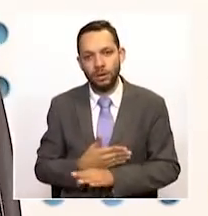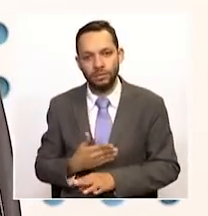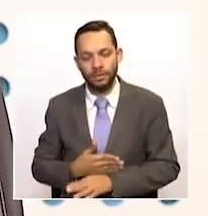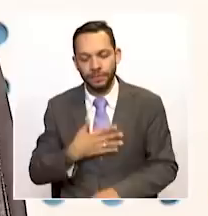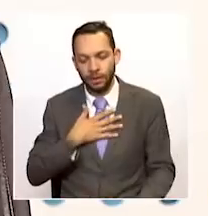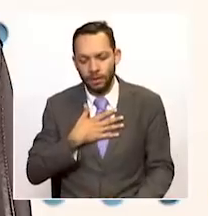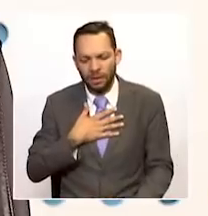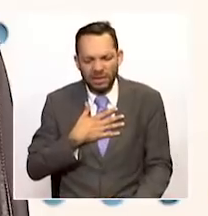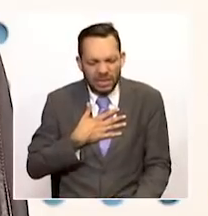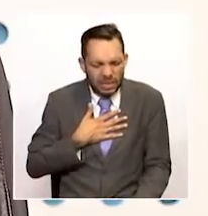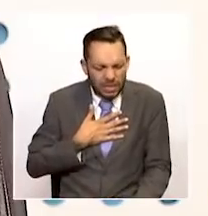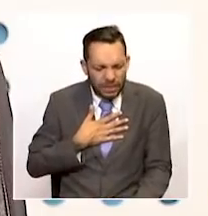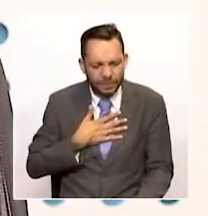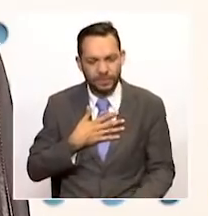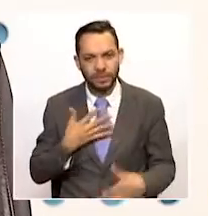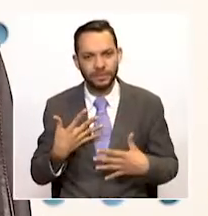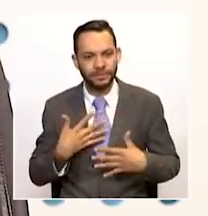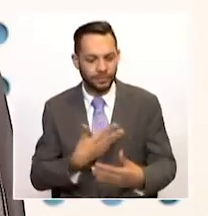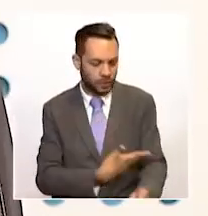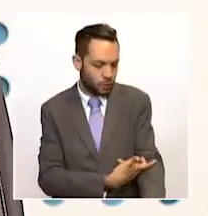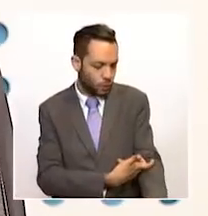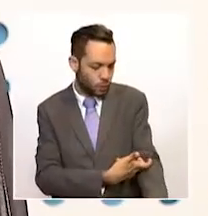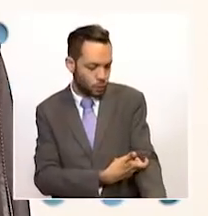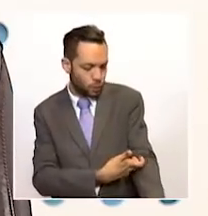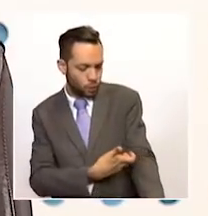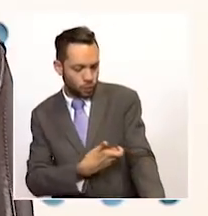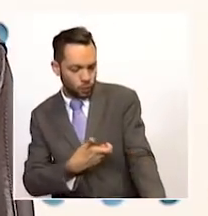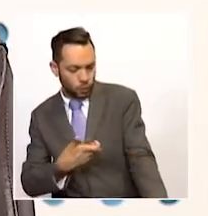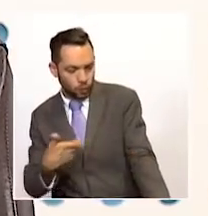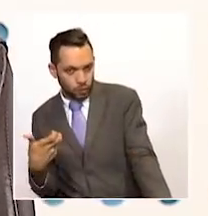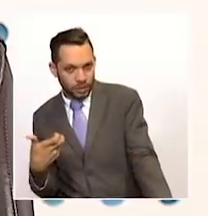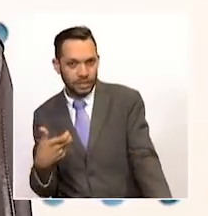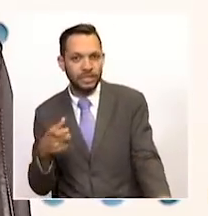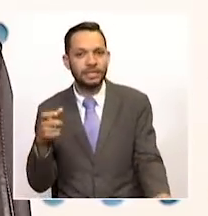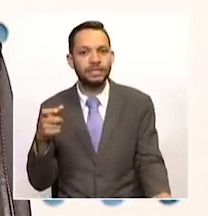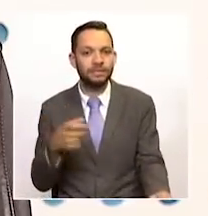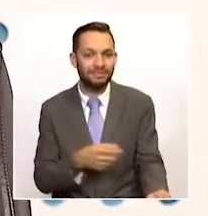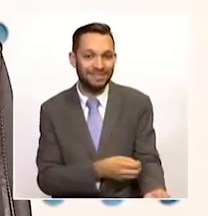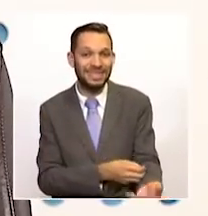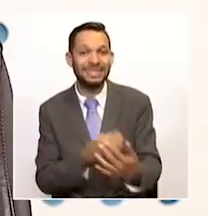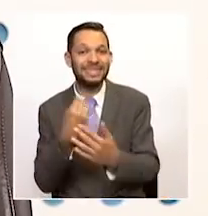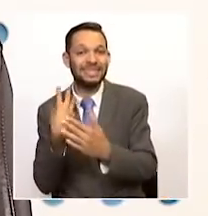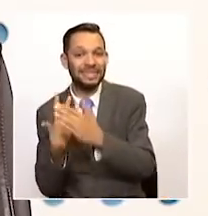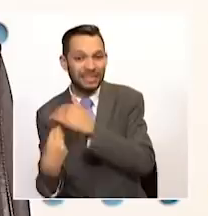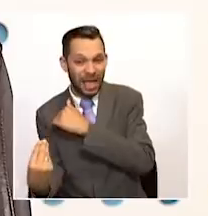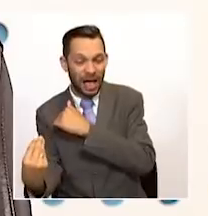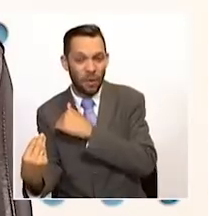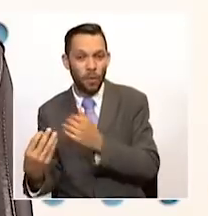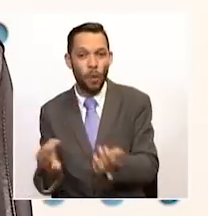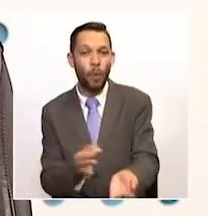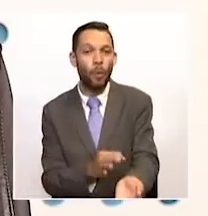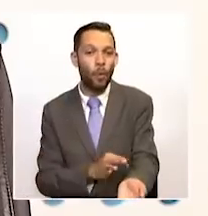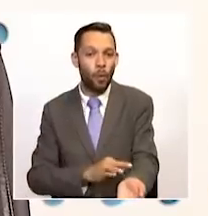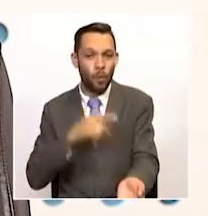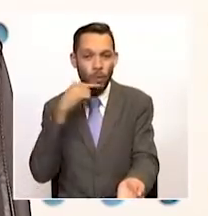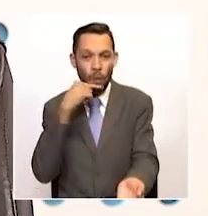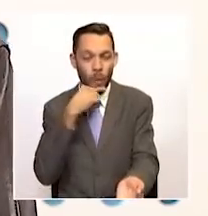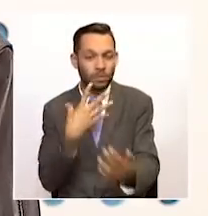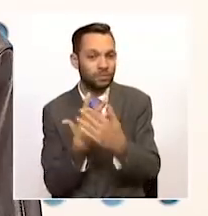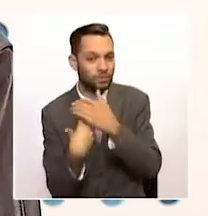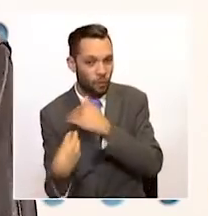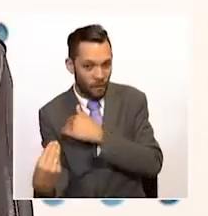cantidad de sangre para que se disminuye el glóbulo rojo y la presión en la parte respiratoria sea menor y se pueda aliviar